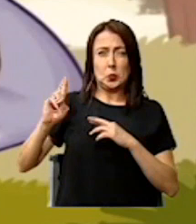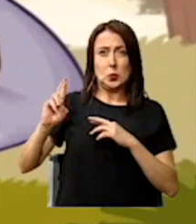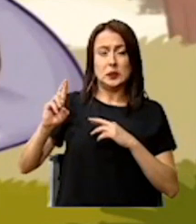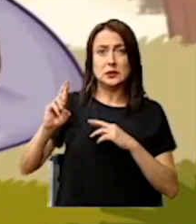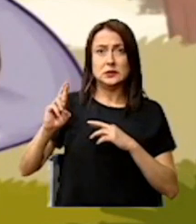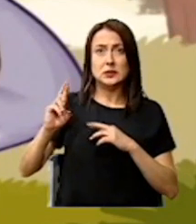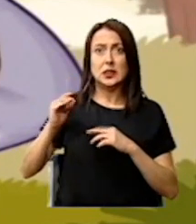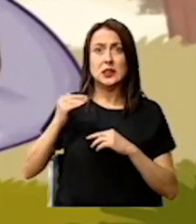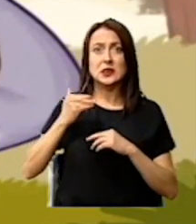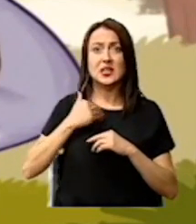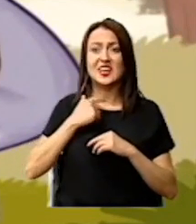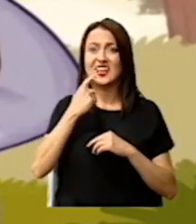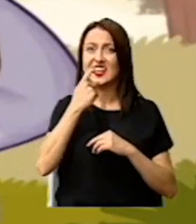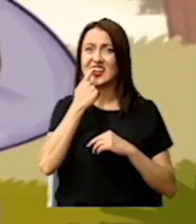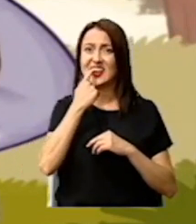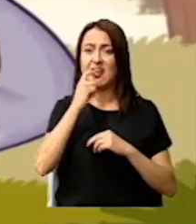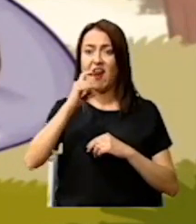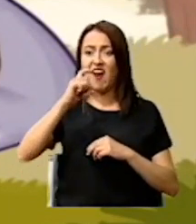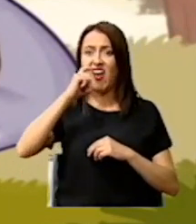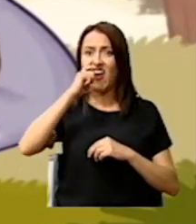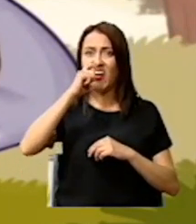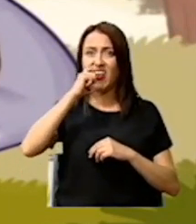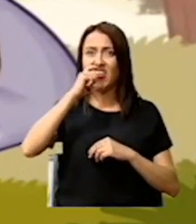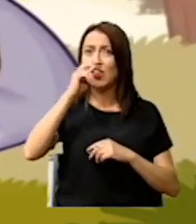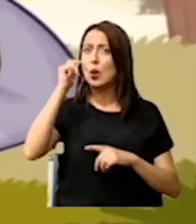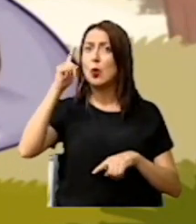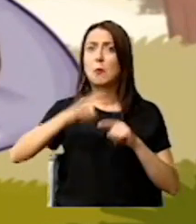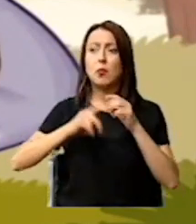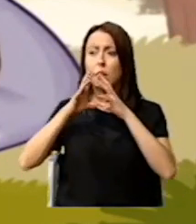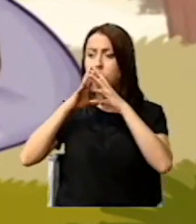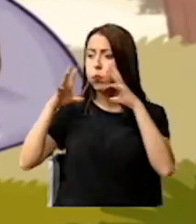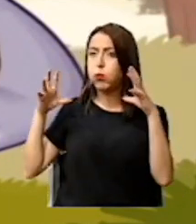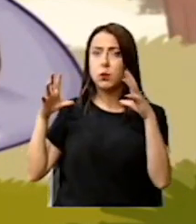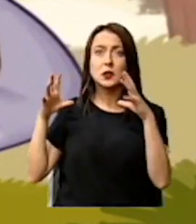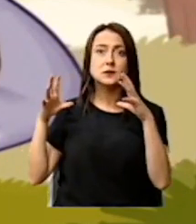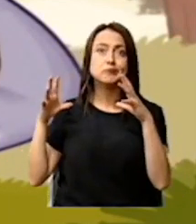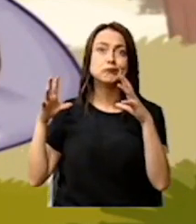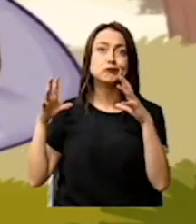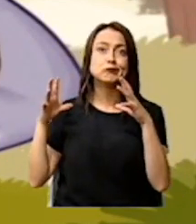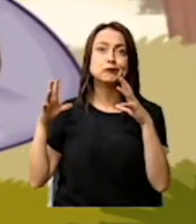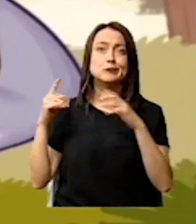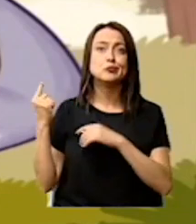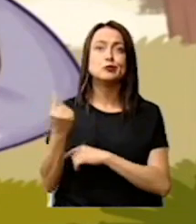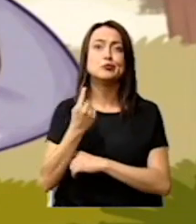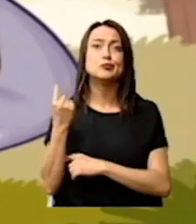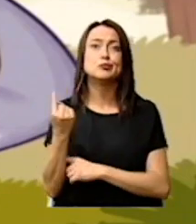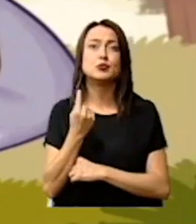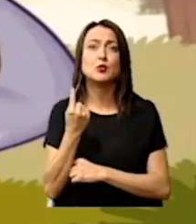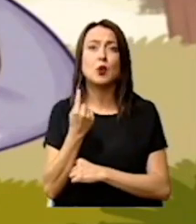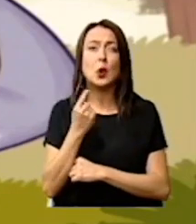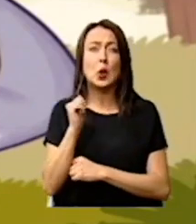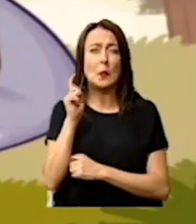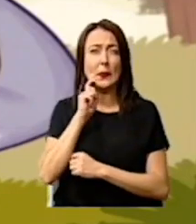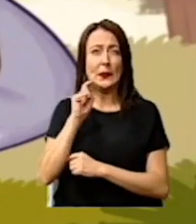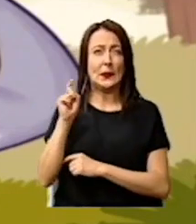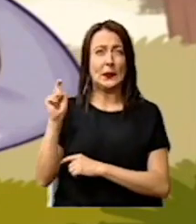Al tener los dientes tan grandes, no pudo inflar el globo. Solo le salía un